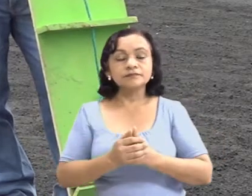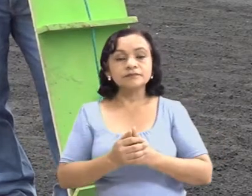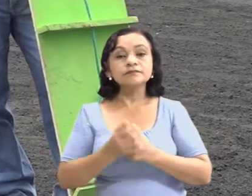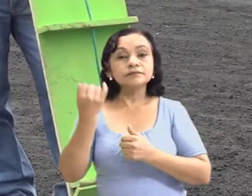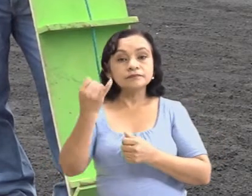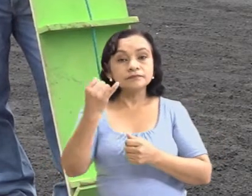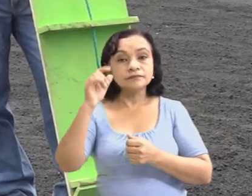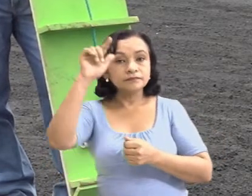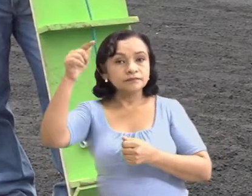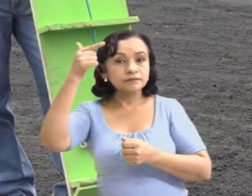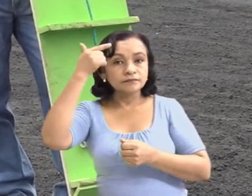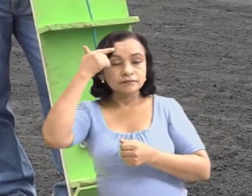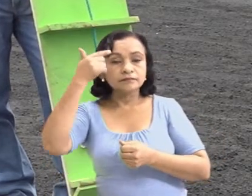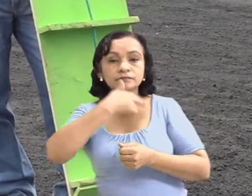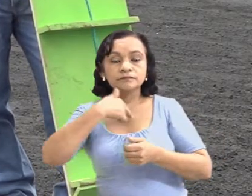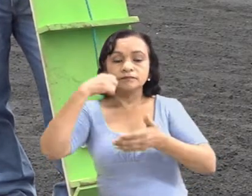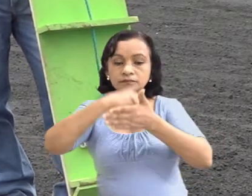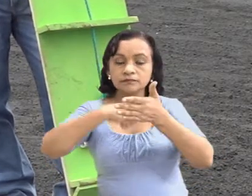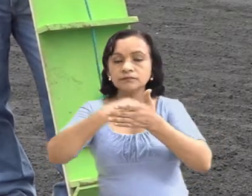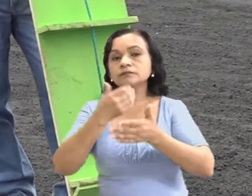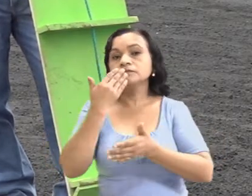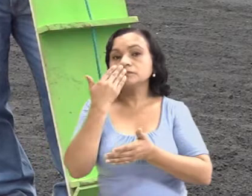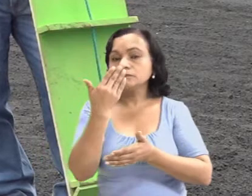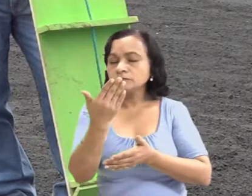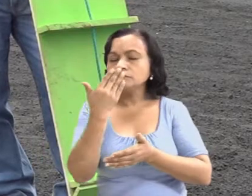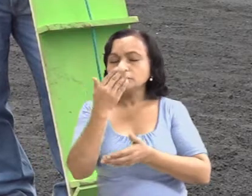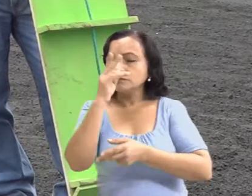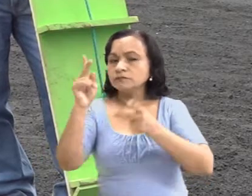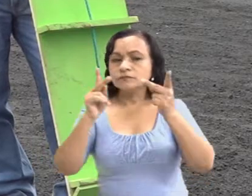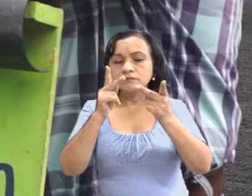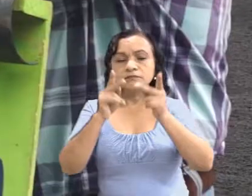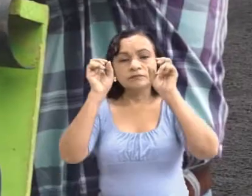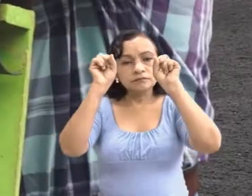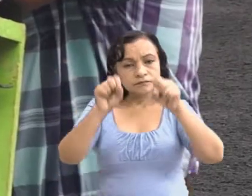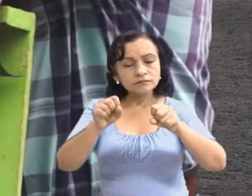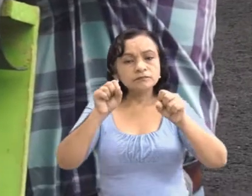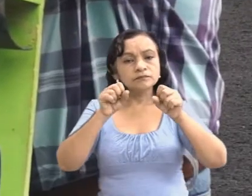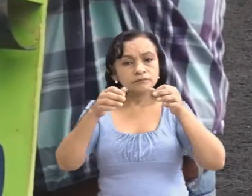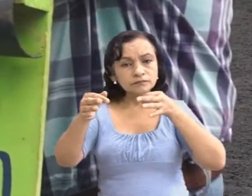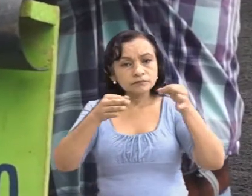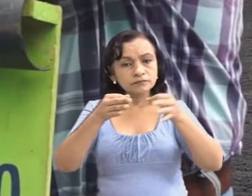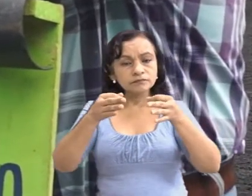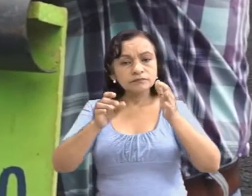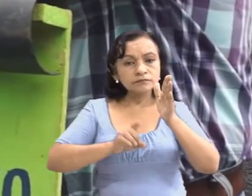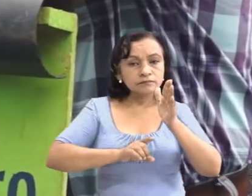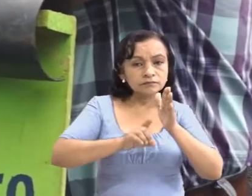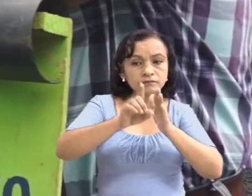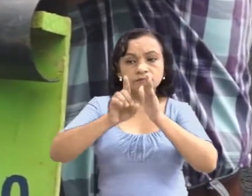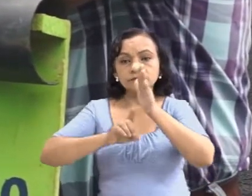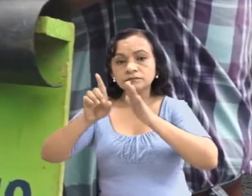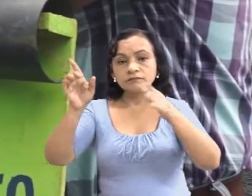creo que el gobierno ha hecho esfuerzos extraordinarios alrededor de poder